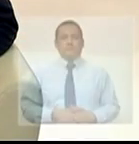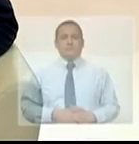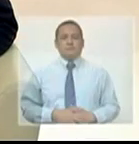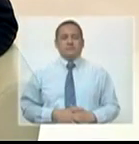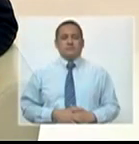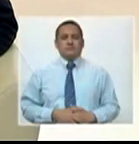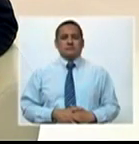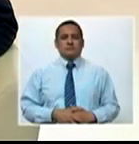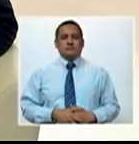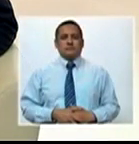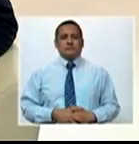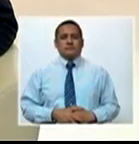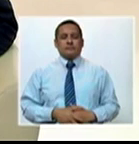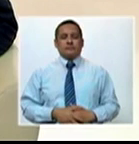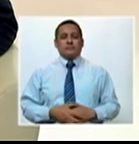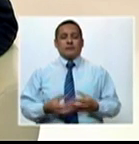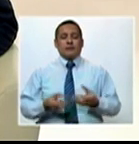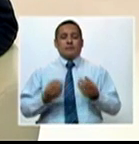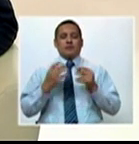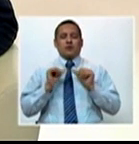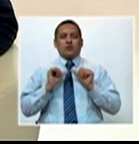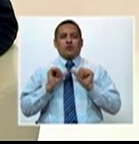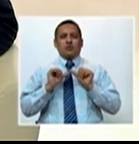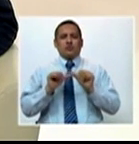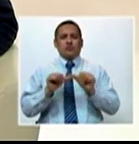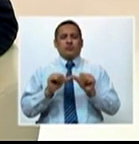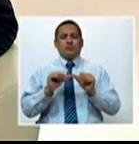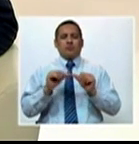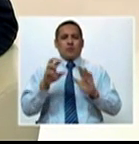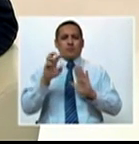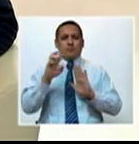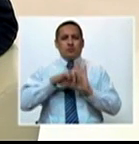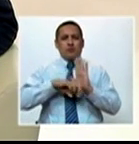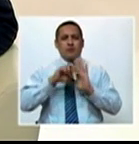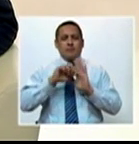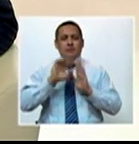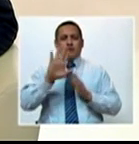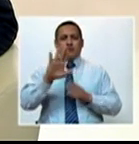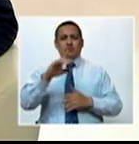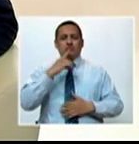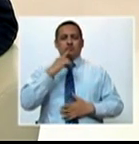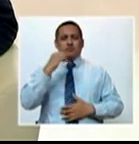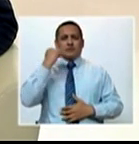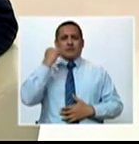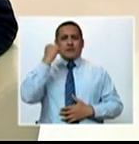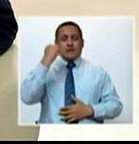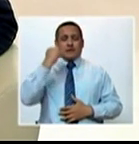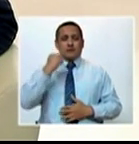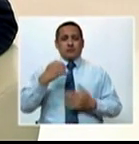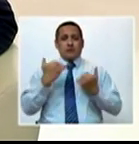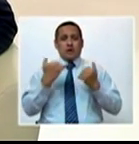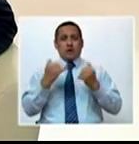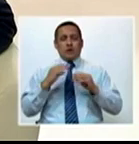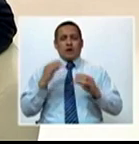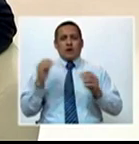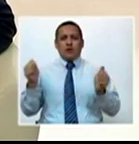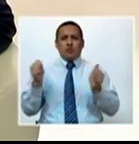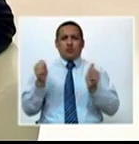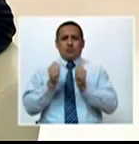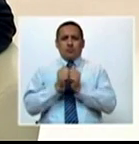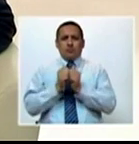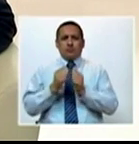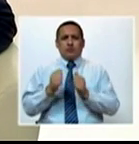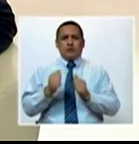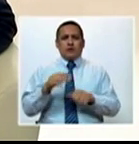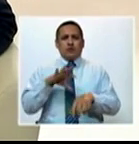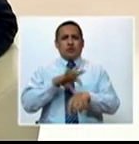Continuamos con el programa Tus Derechos y ahora nos acompaña el doctor Mario Moretti, quien es